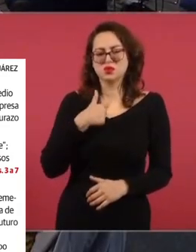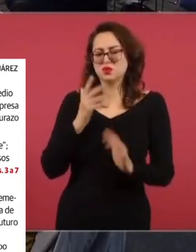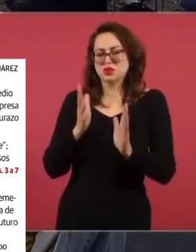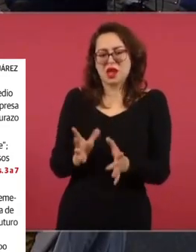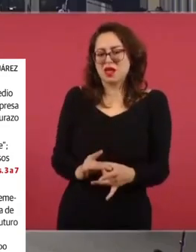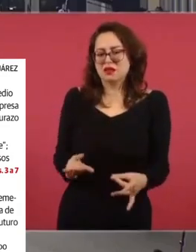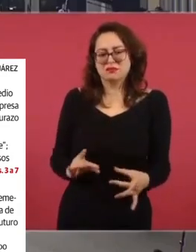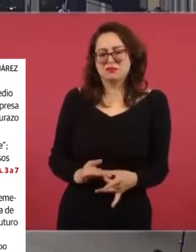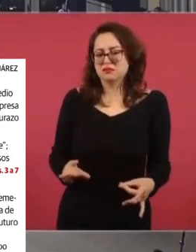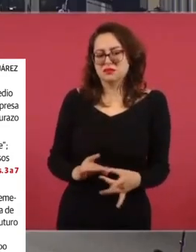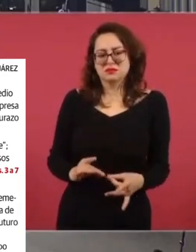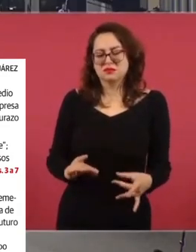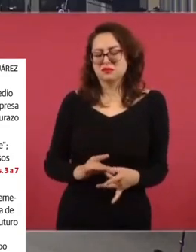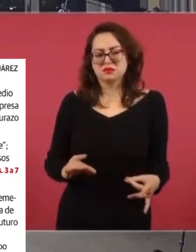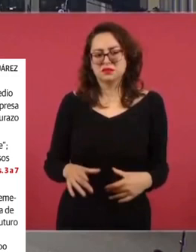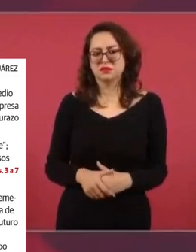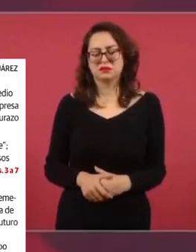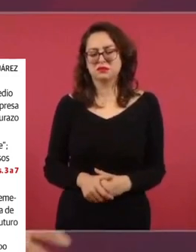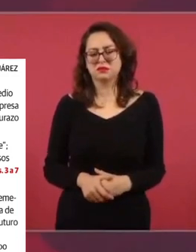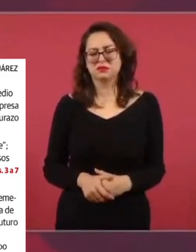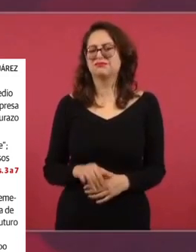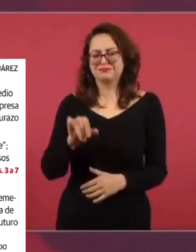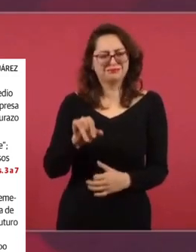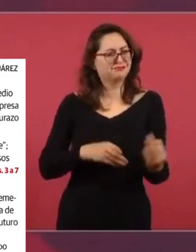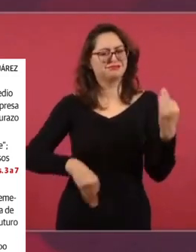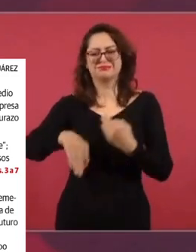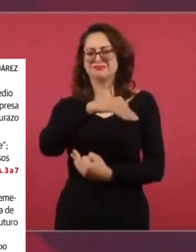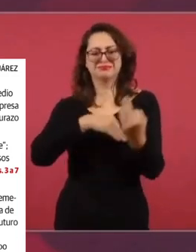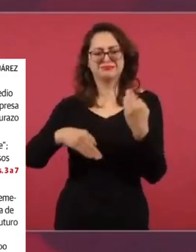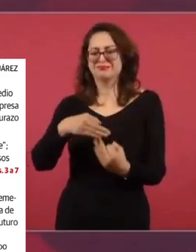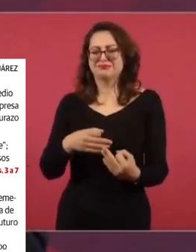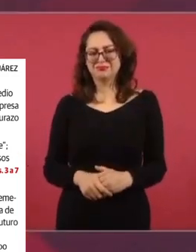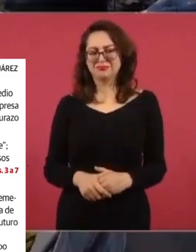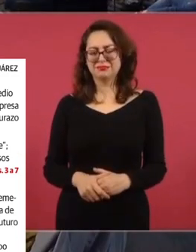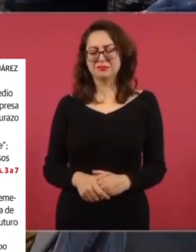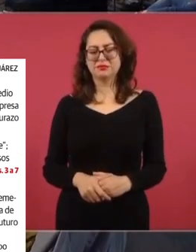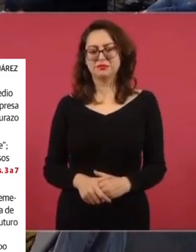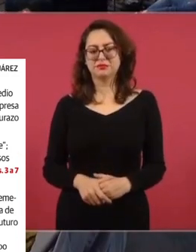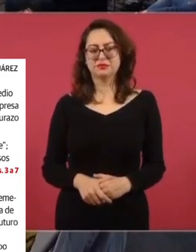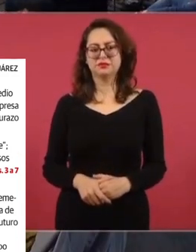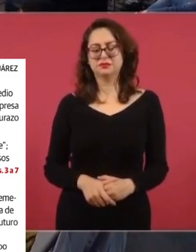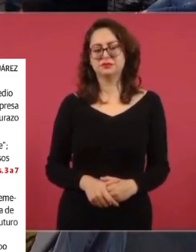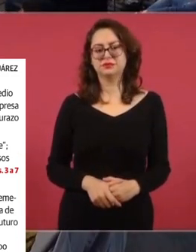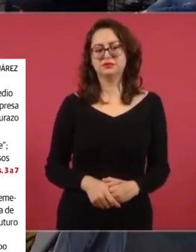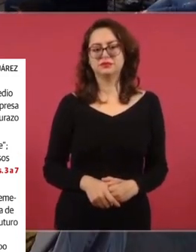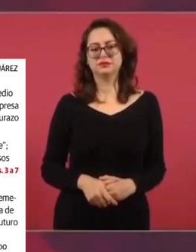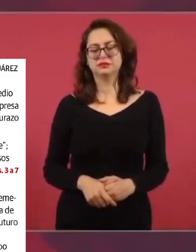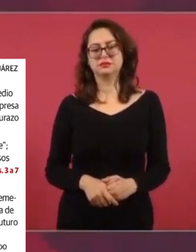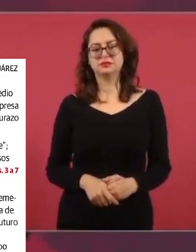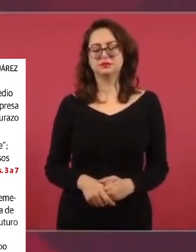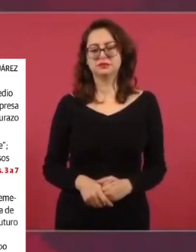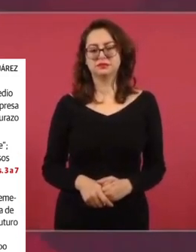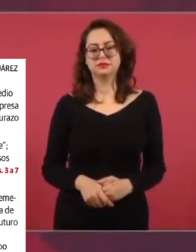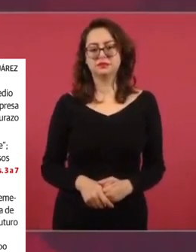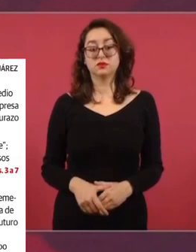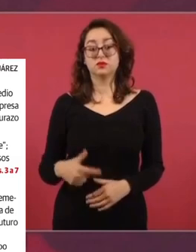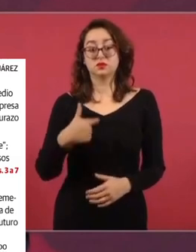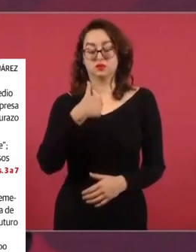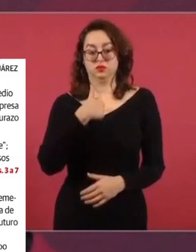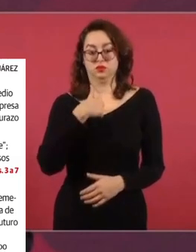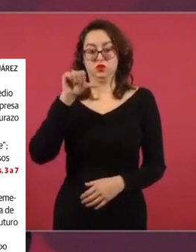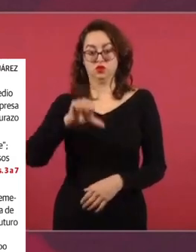con Ebrard usted? Claro que sí, con todos. O sea, desde luego, mientras yo no entregue el